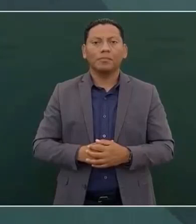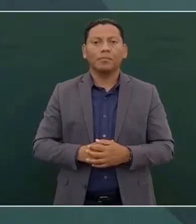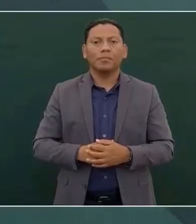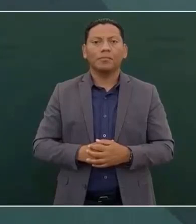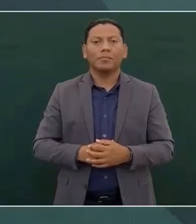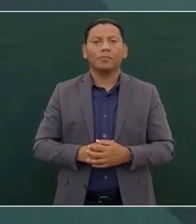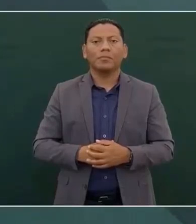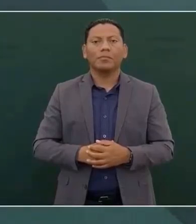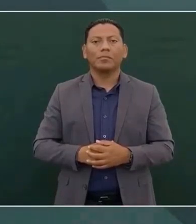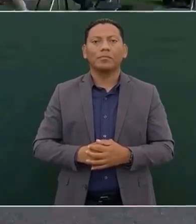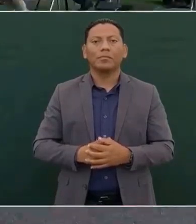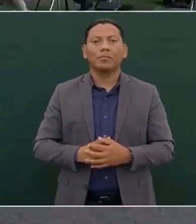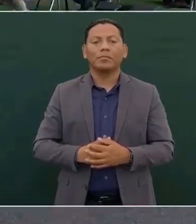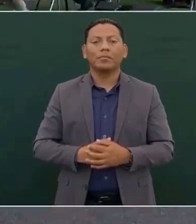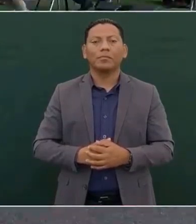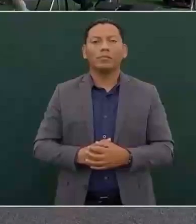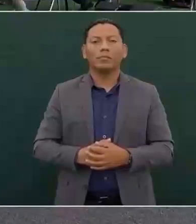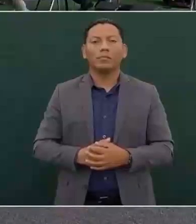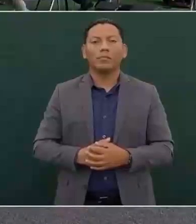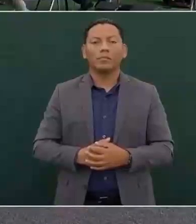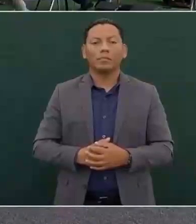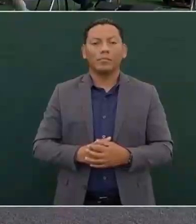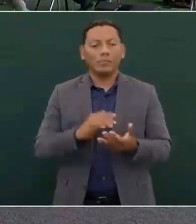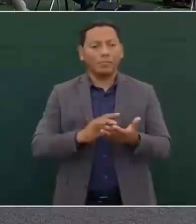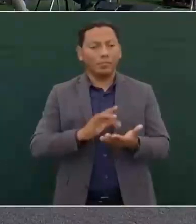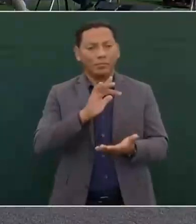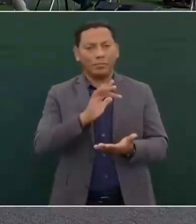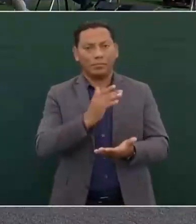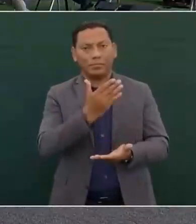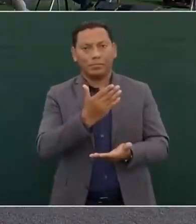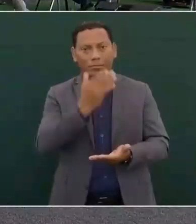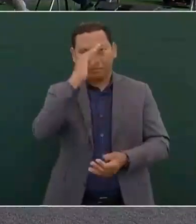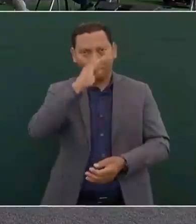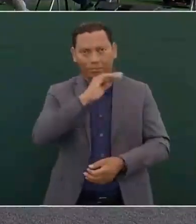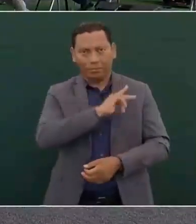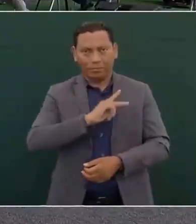Muchas gracias, señor presidente. Ahora, con base